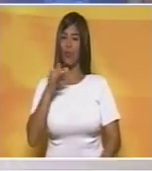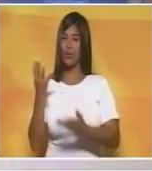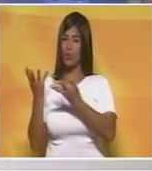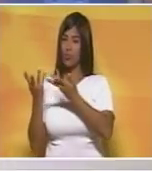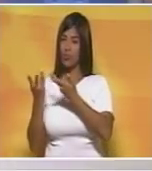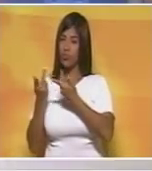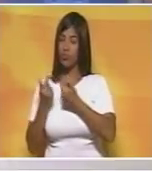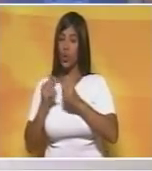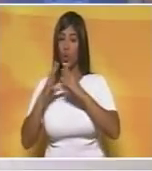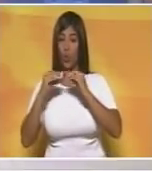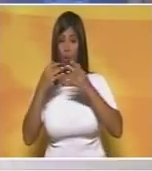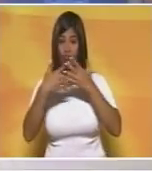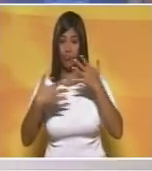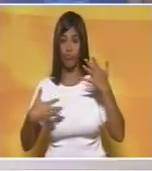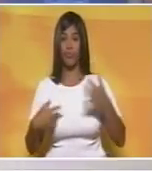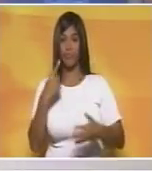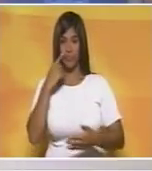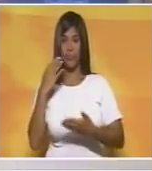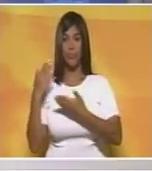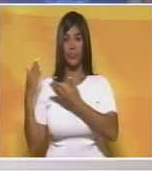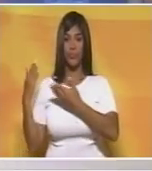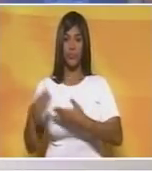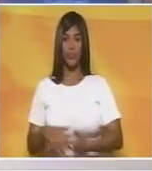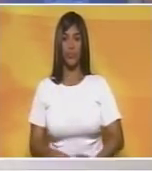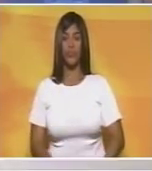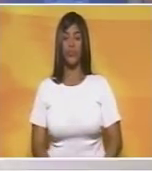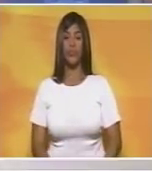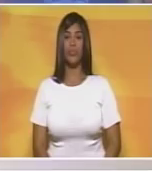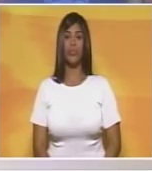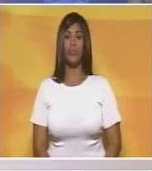nos ofrezca detalles de este accidente. Buenas tardes, José Leonardo.